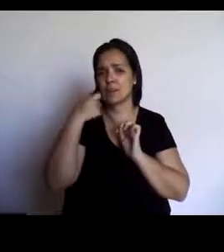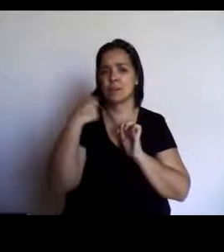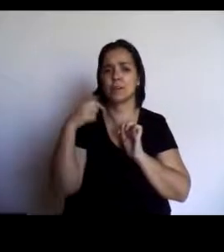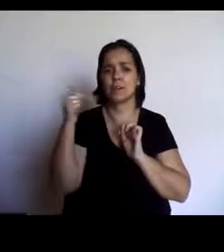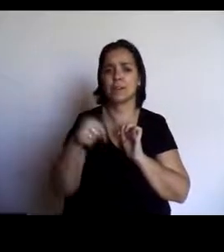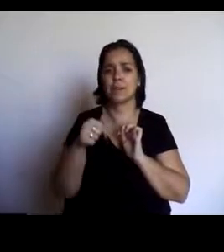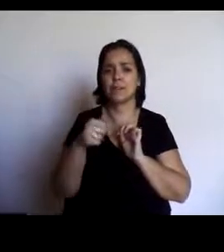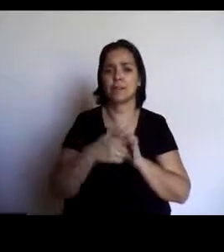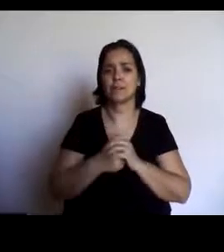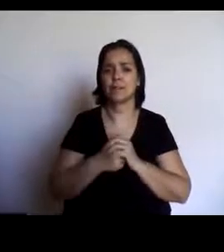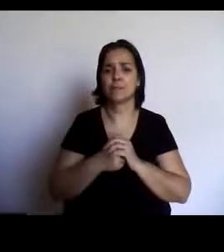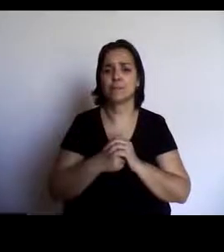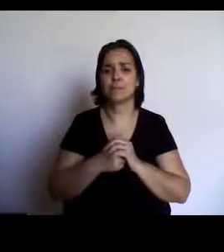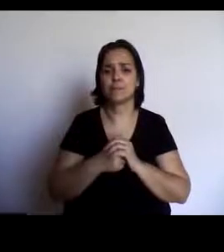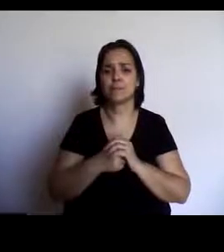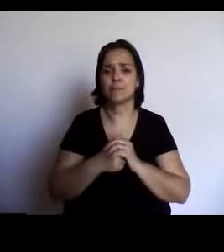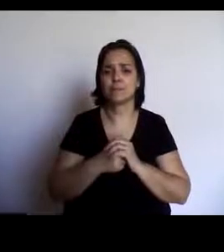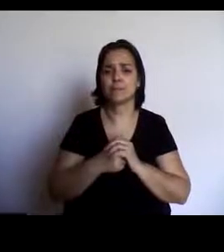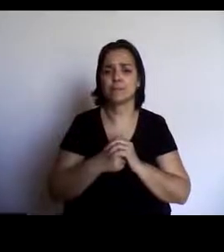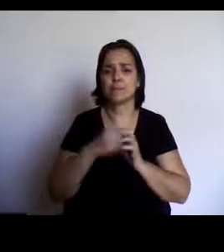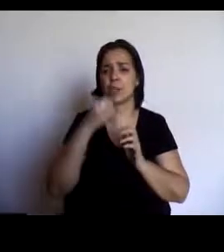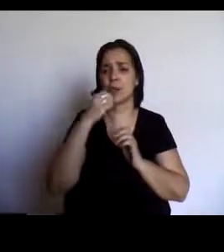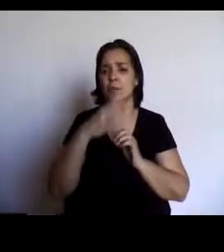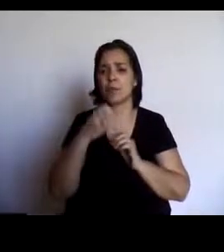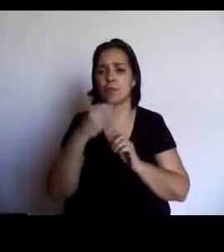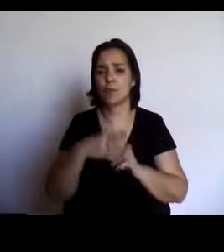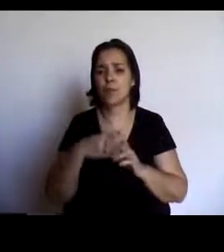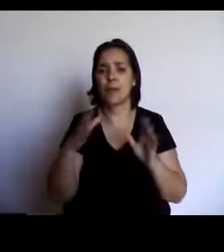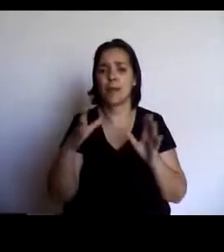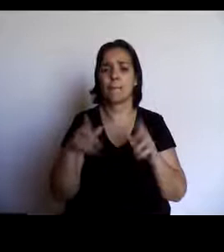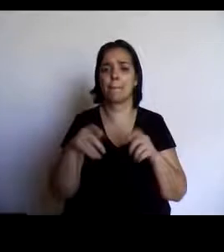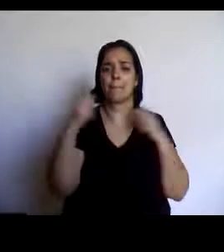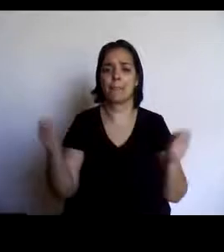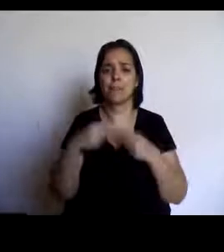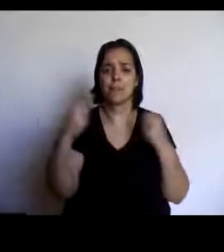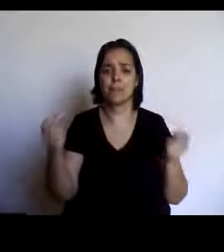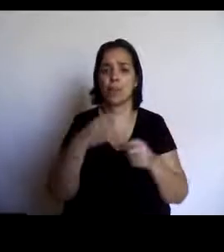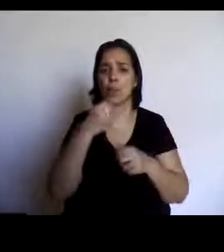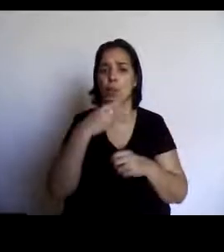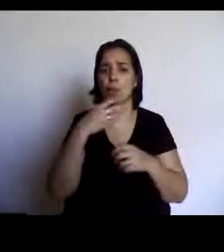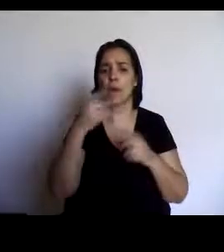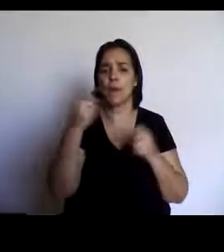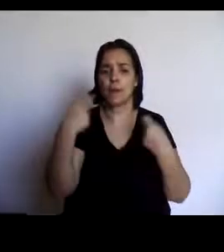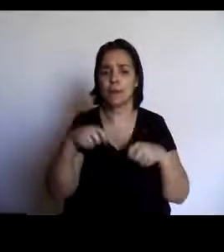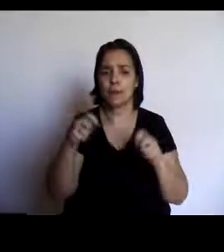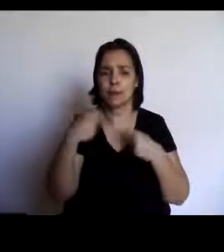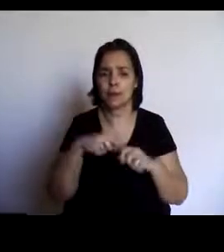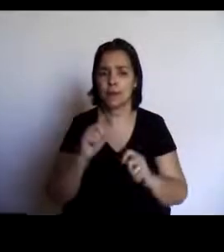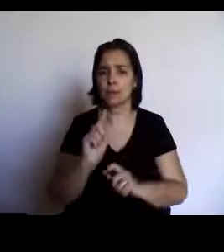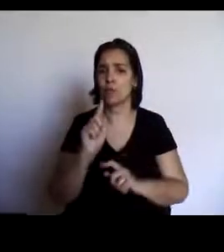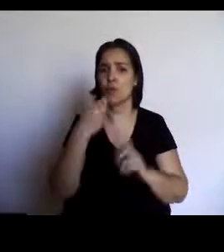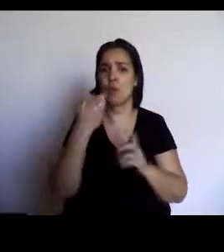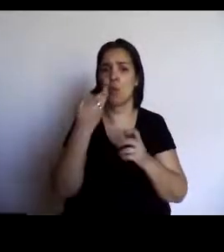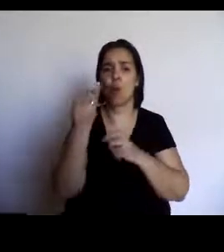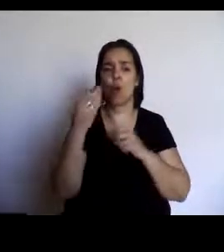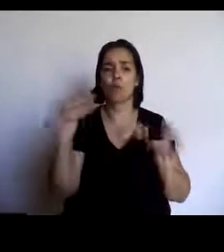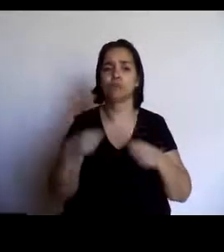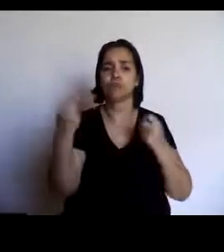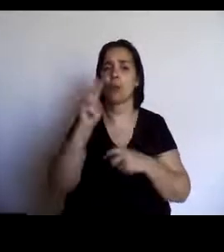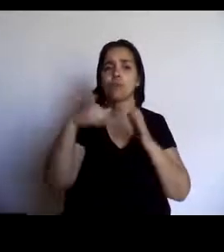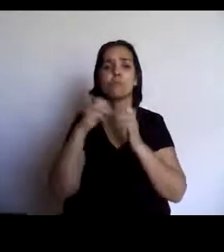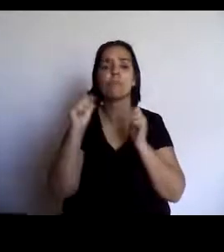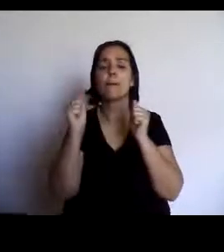europea, artículos temáticos, noticias y buenas prácticas. Próximamente se publicará el primer cuaderno de este 2020,